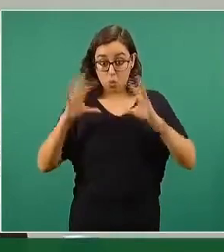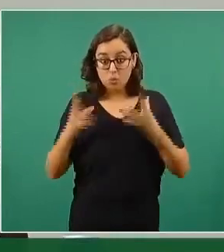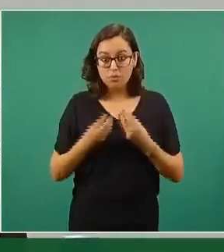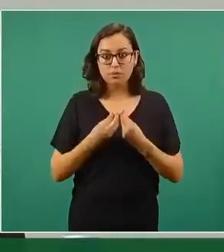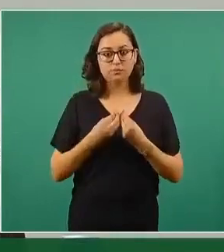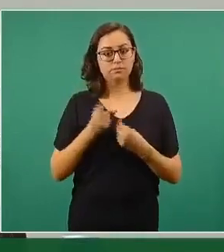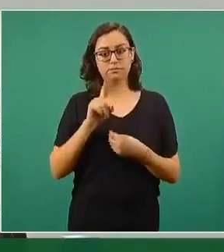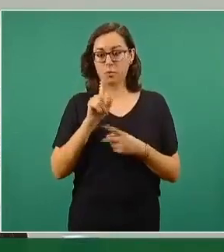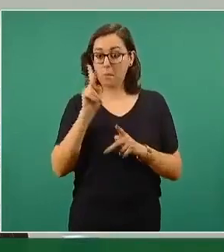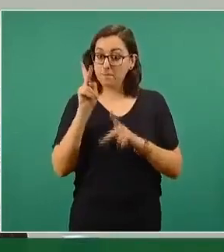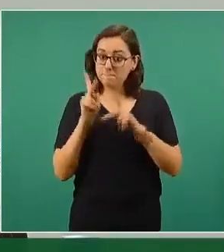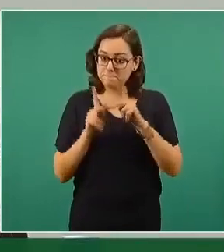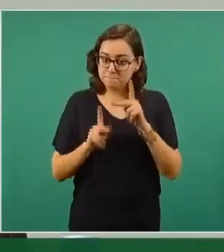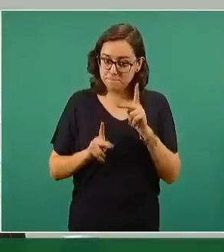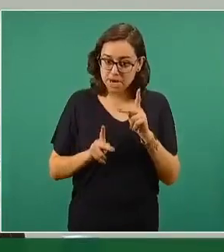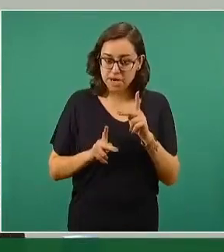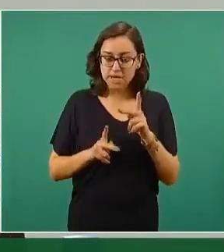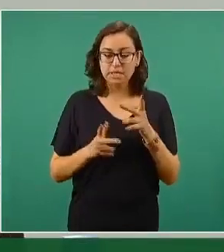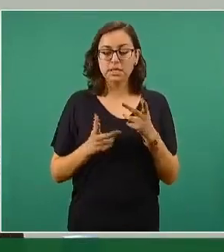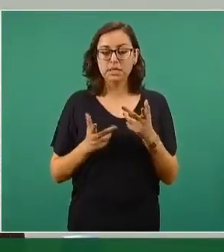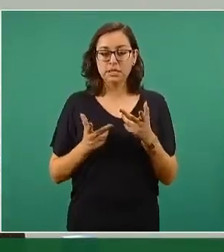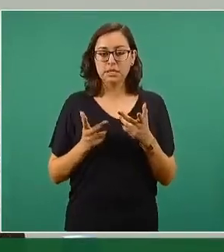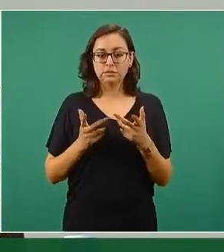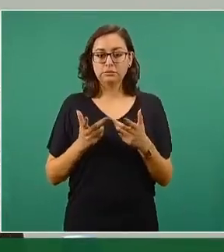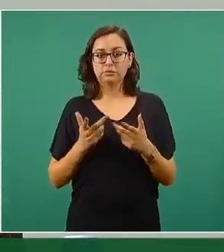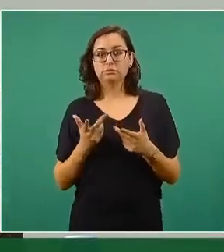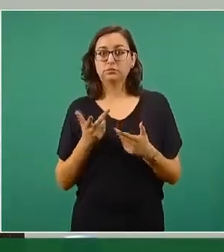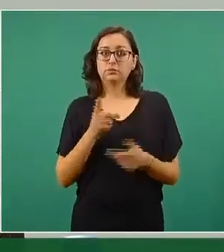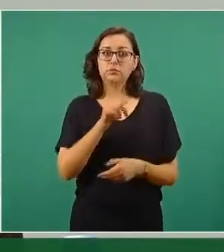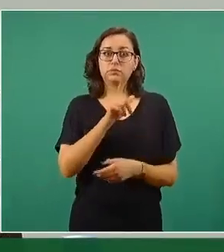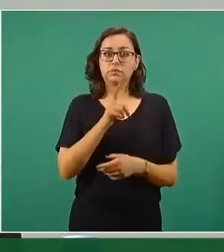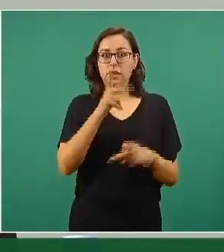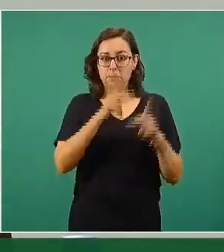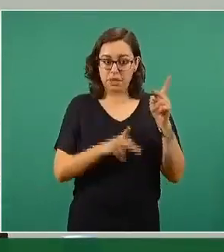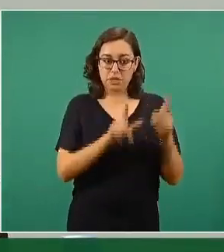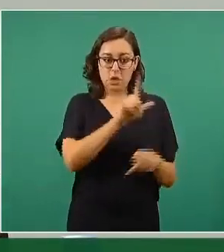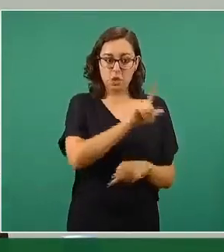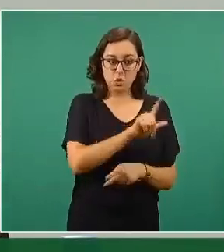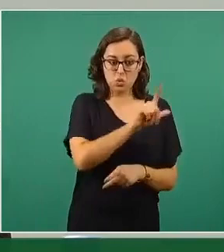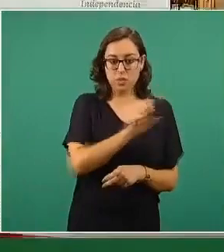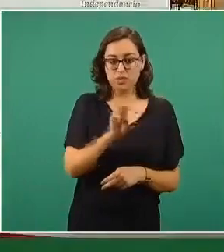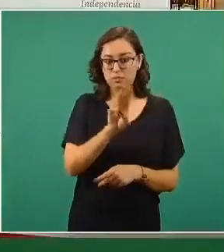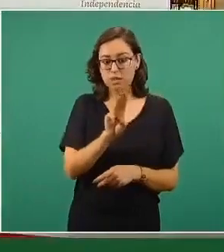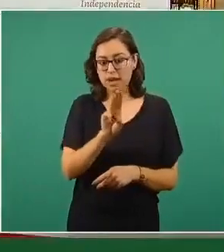algunos niños o algunos grados que pueden ir lunes, martes y